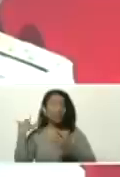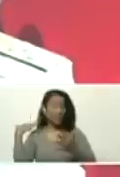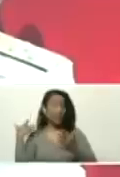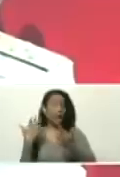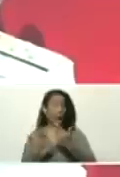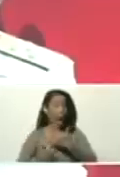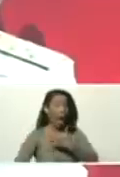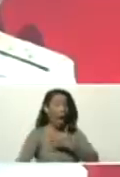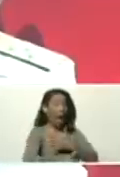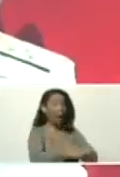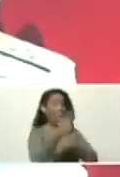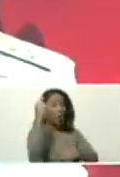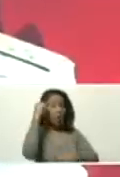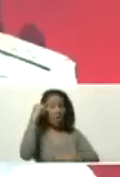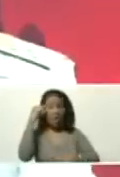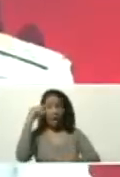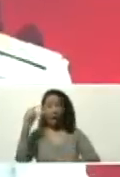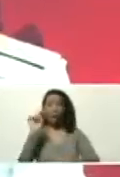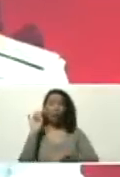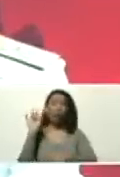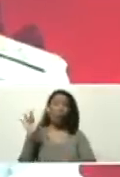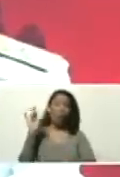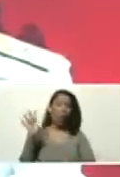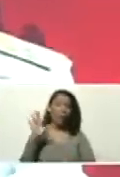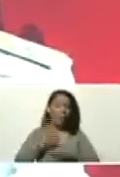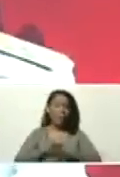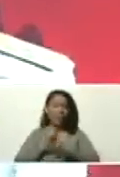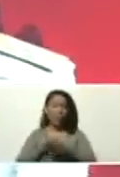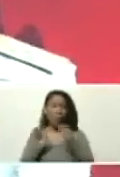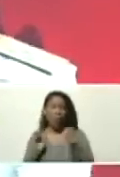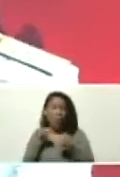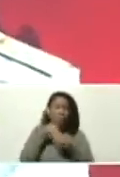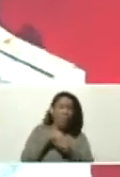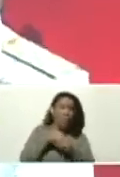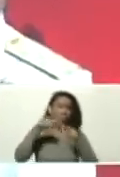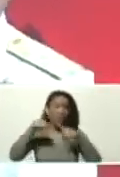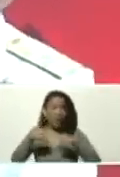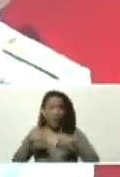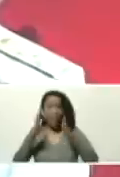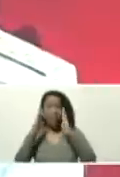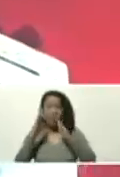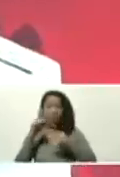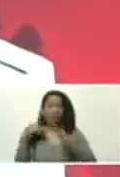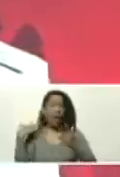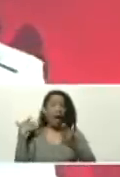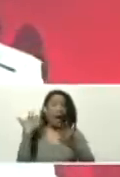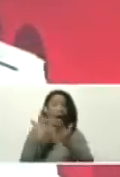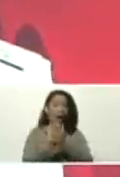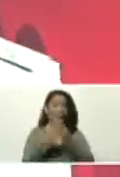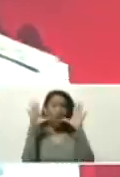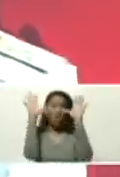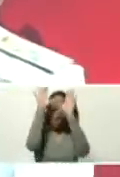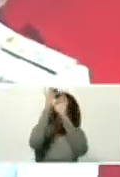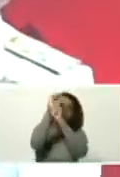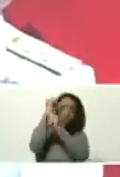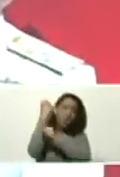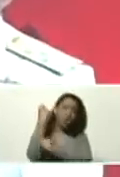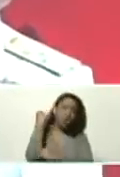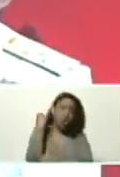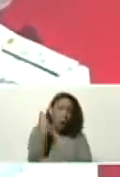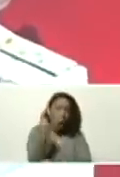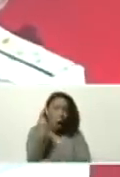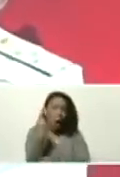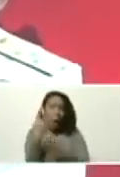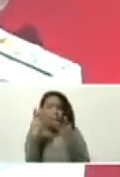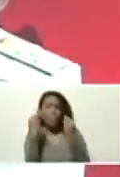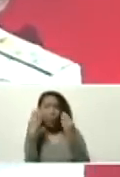de dolor que pasamos entre sus muros. Largas fueron las noches de soledad. Demasiados